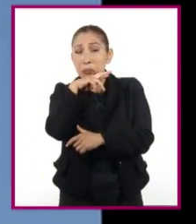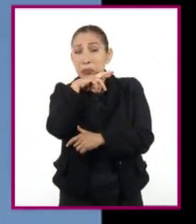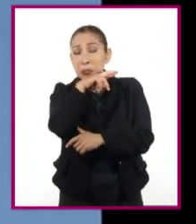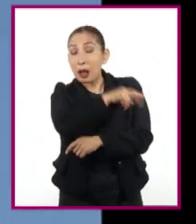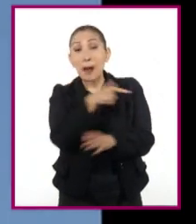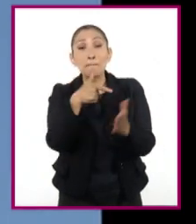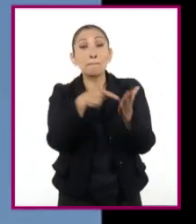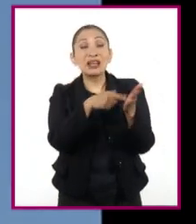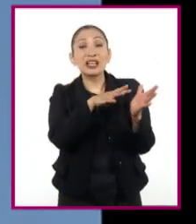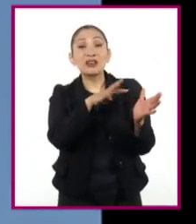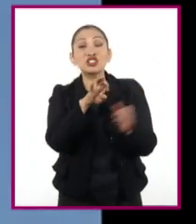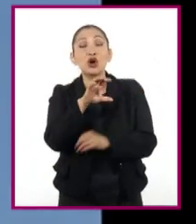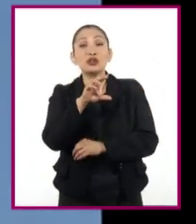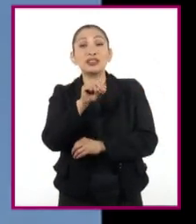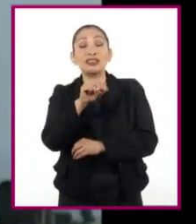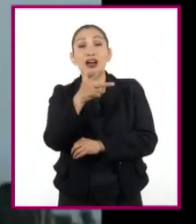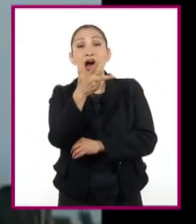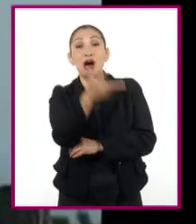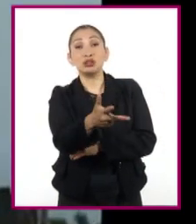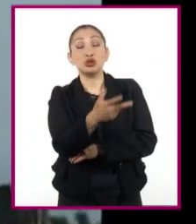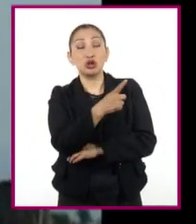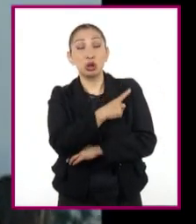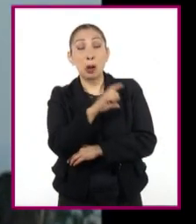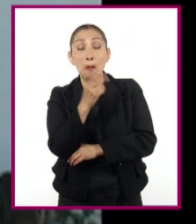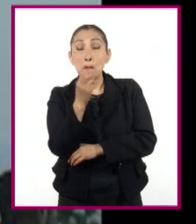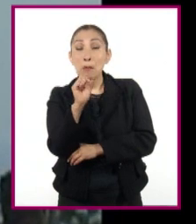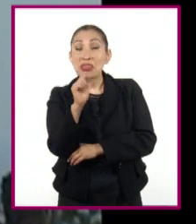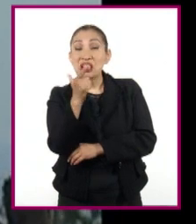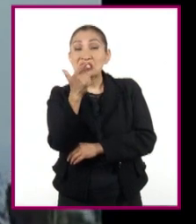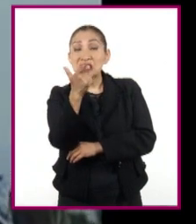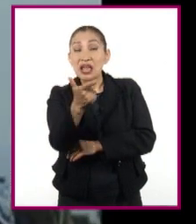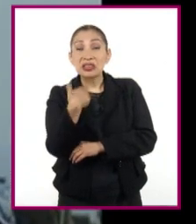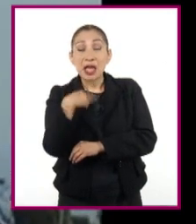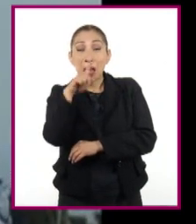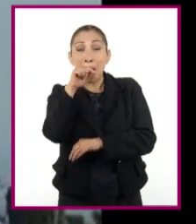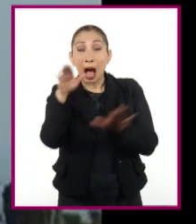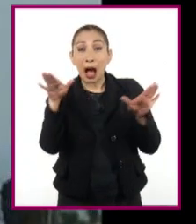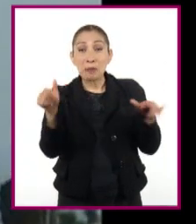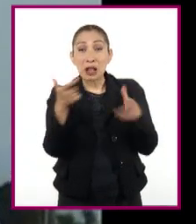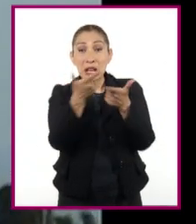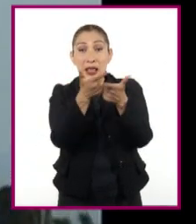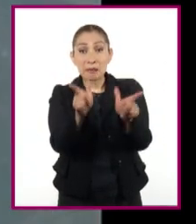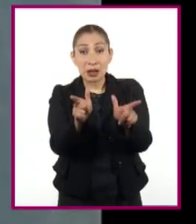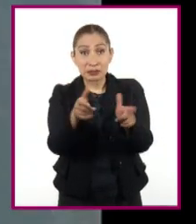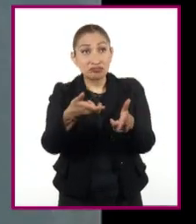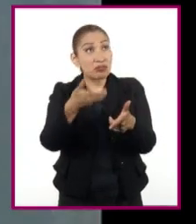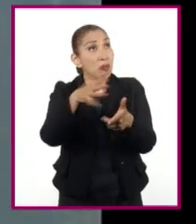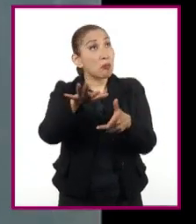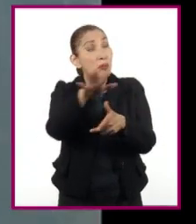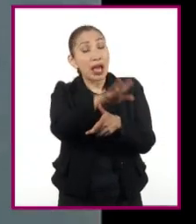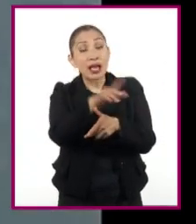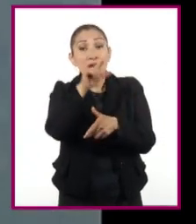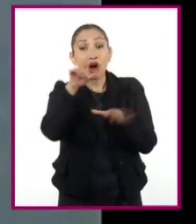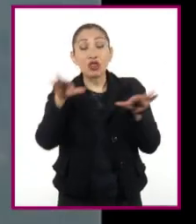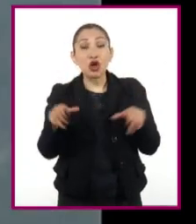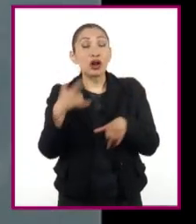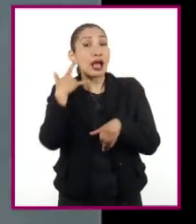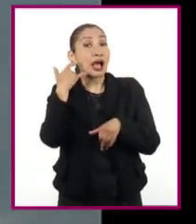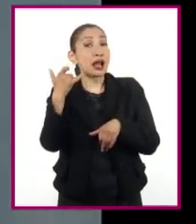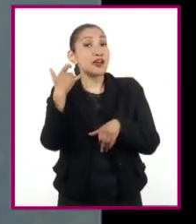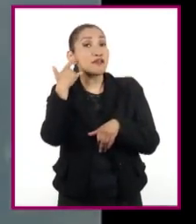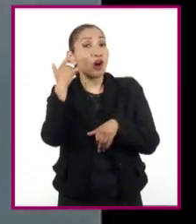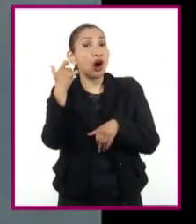En 1988, solo quedaban 27 individuos en libertad, y así, el cóndor de